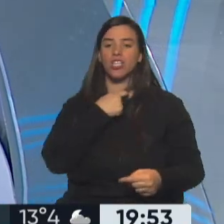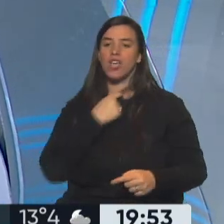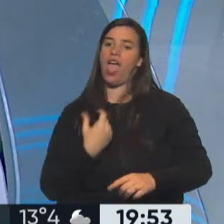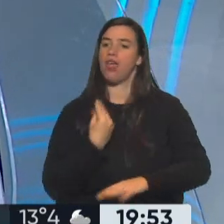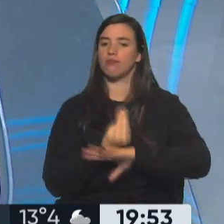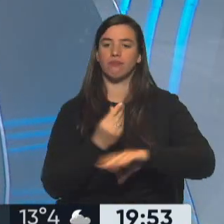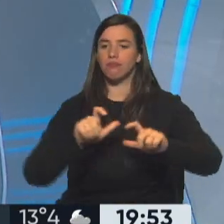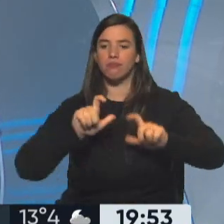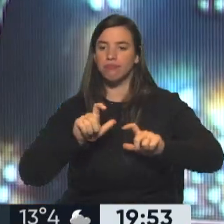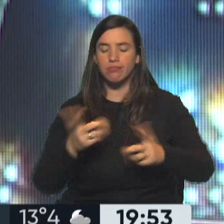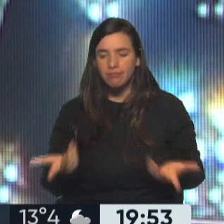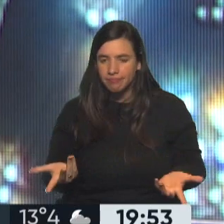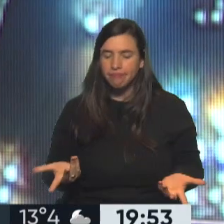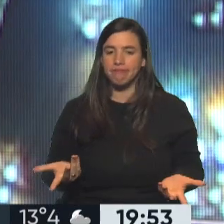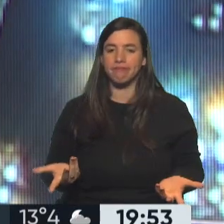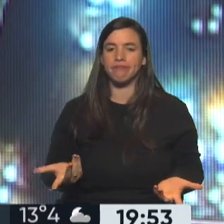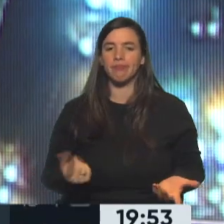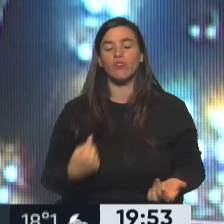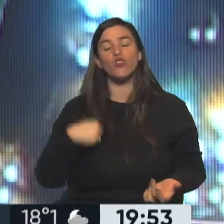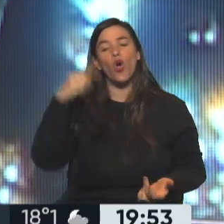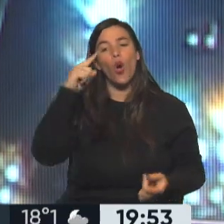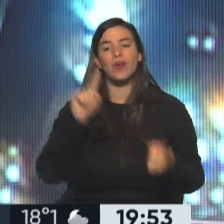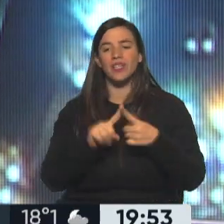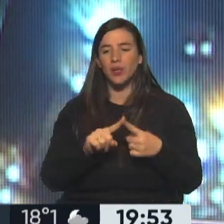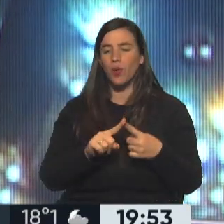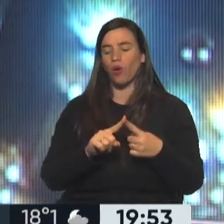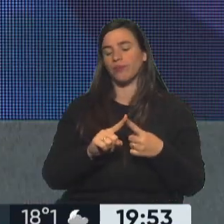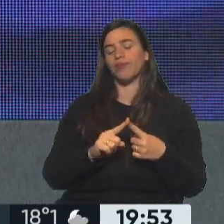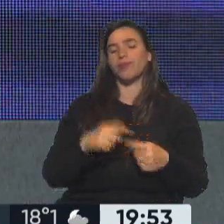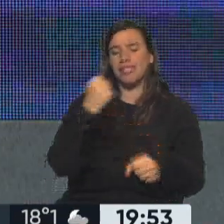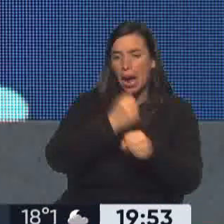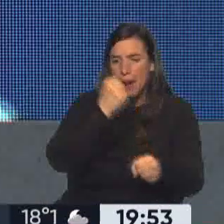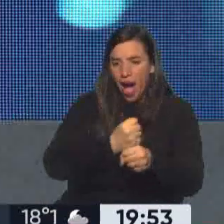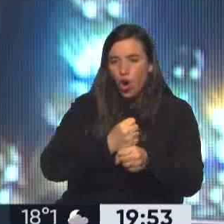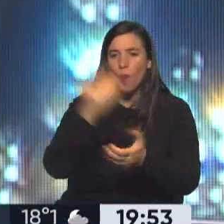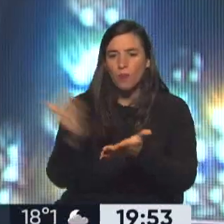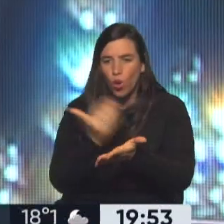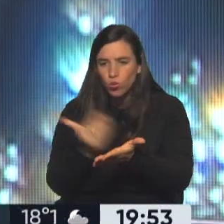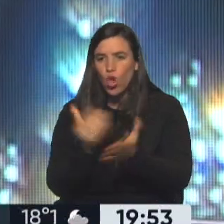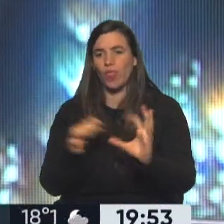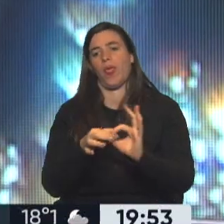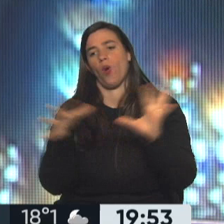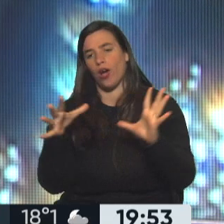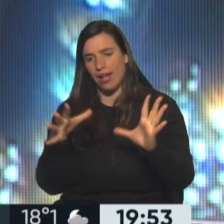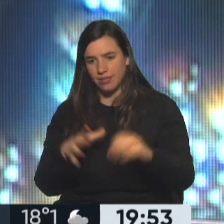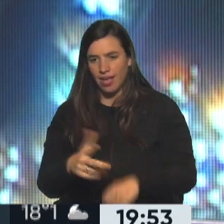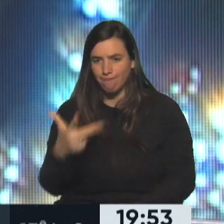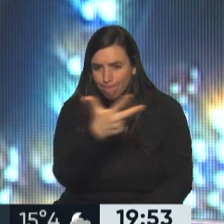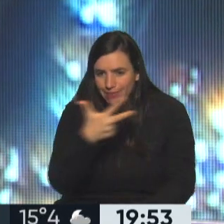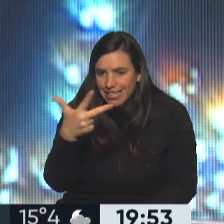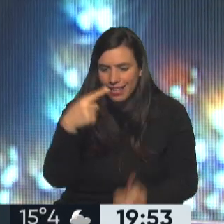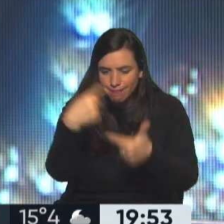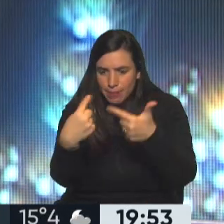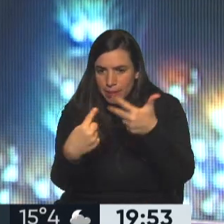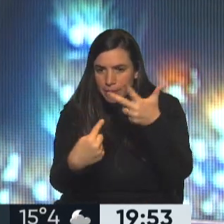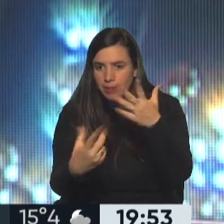creo que desde mi punto de vista ahí el eje tiene que ser trabajo, producción y democracia. Trabajo, producción y democracia. Me parece que tiene que ser los ejes, creo que el Frente de Todos